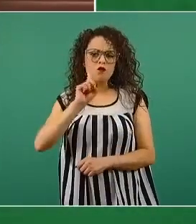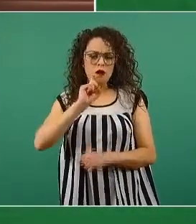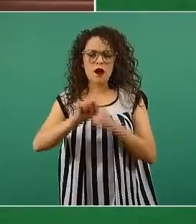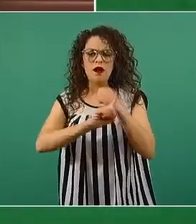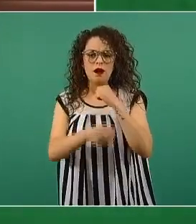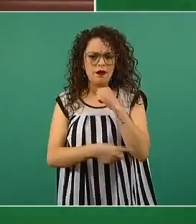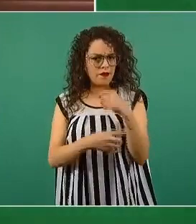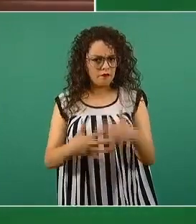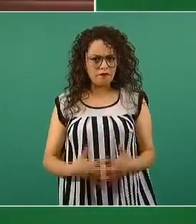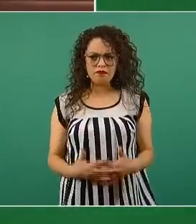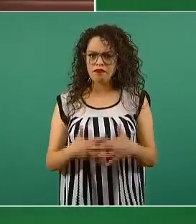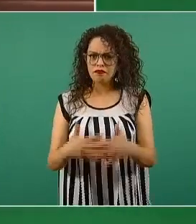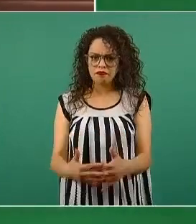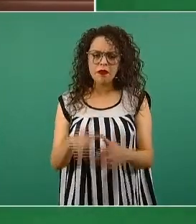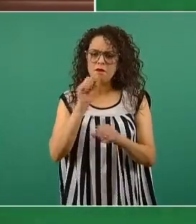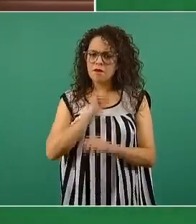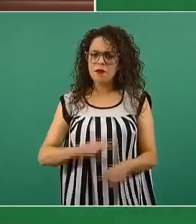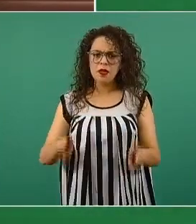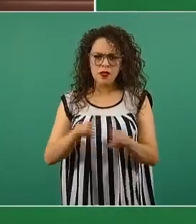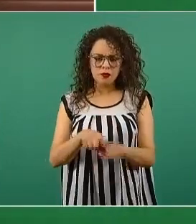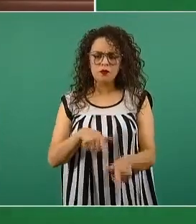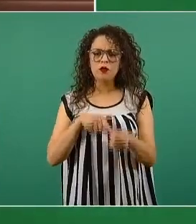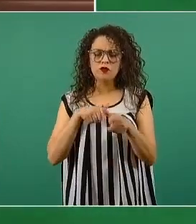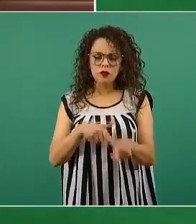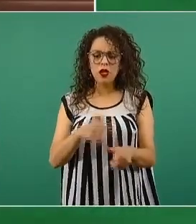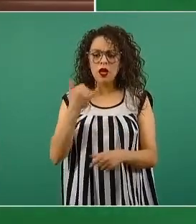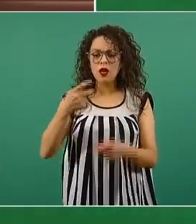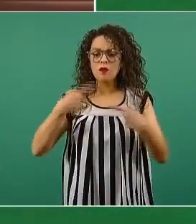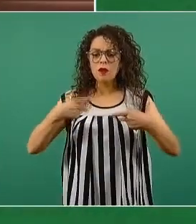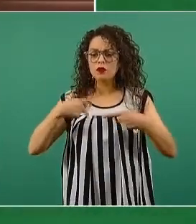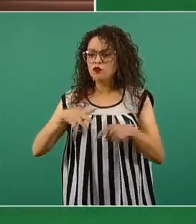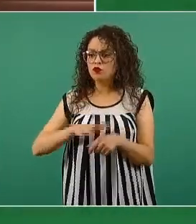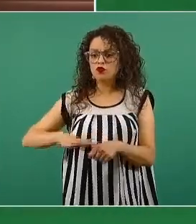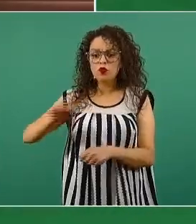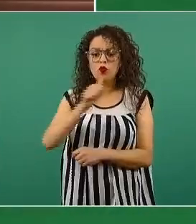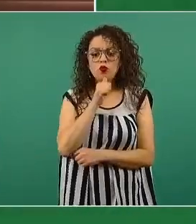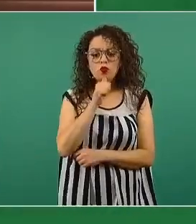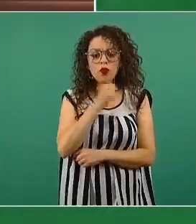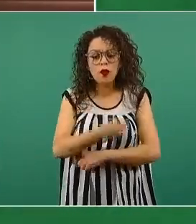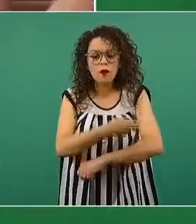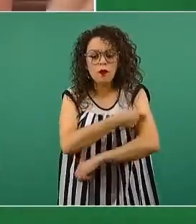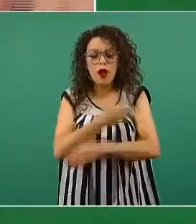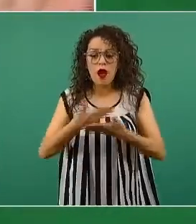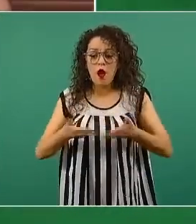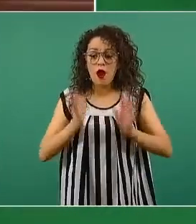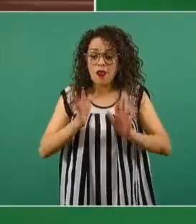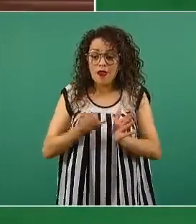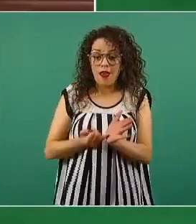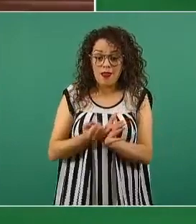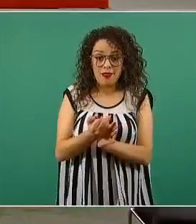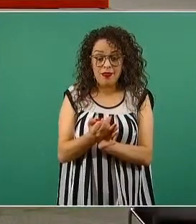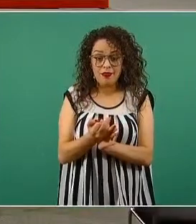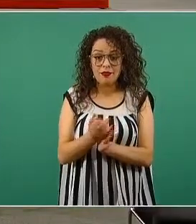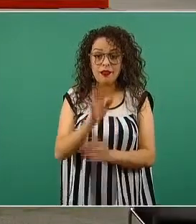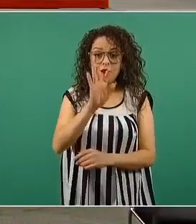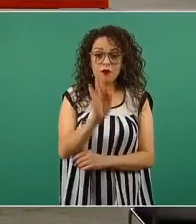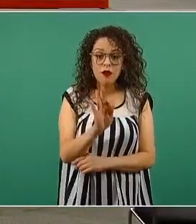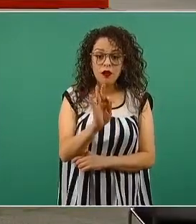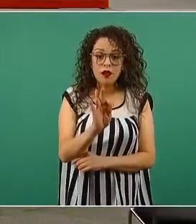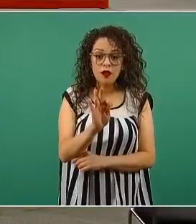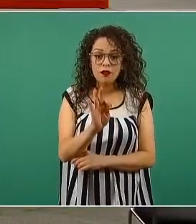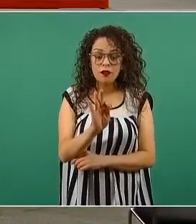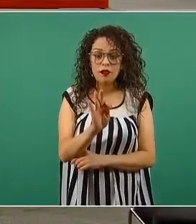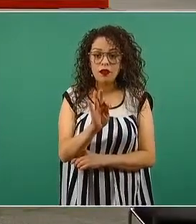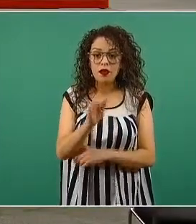también recordar que todas las personas que no se han vacunado y que ahora decidieron vacunarse, ahora sí de 40